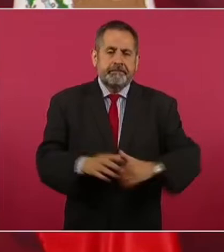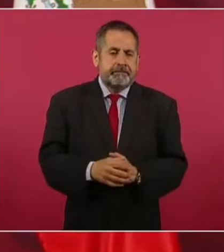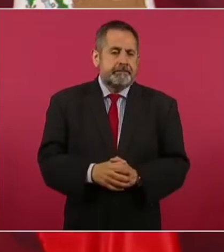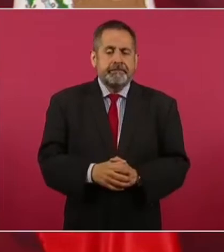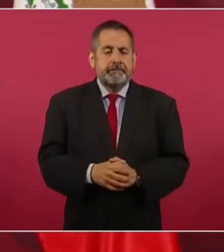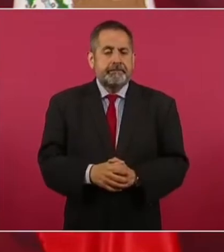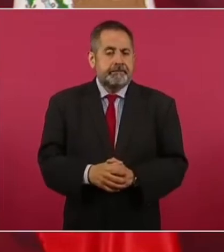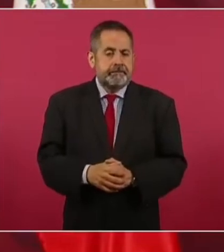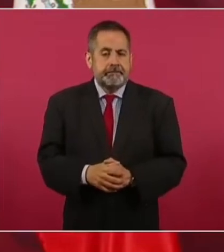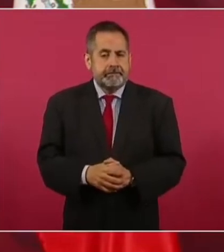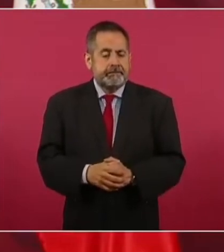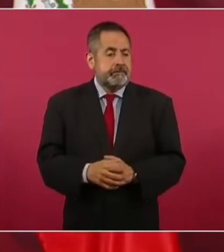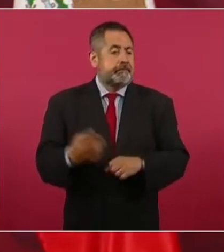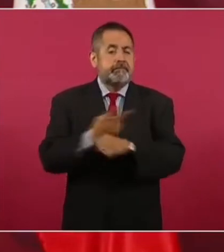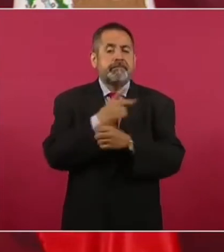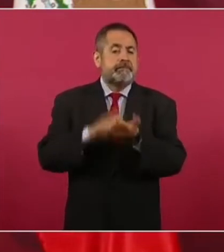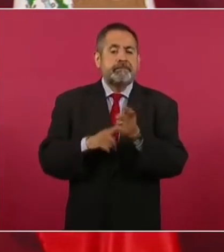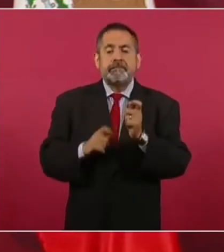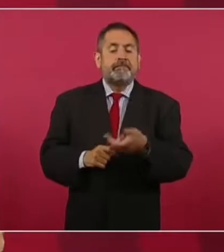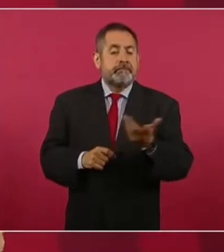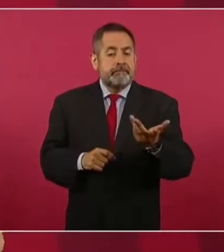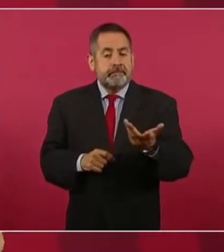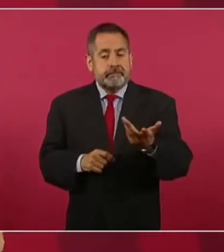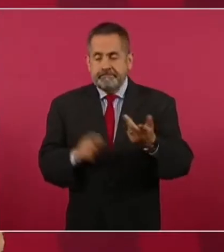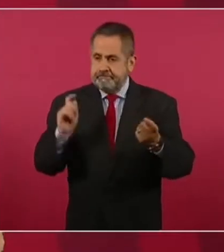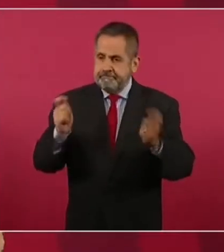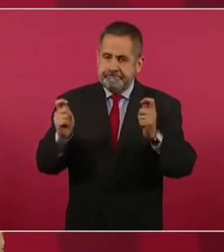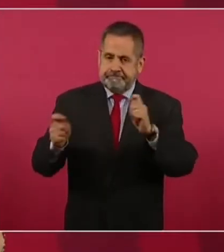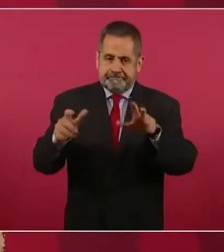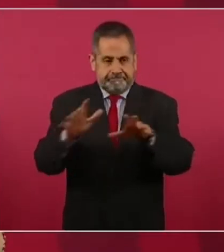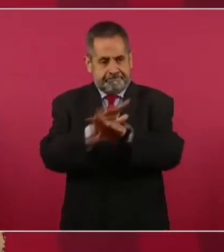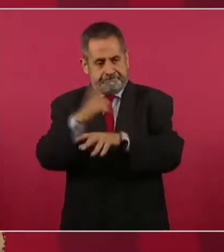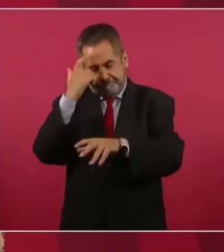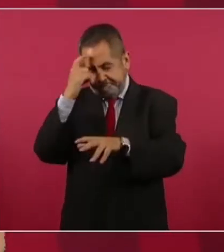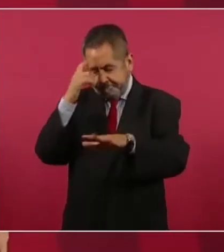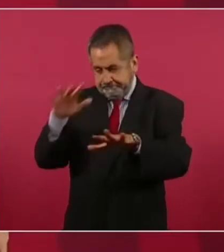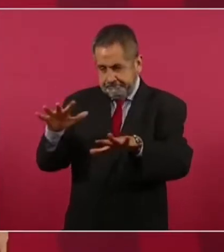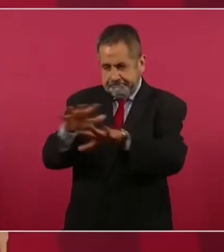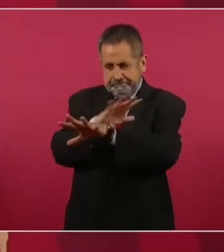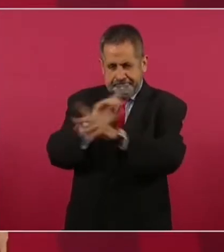Entonces, ¿qué significa todo esto? Pues transformación, cambio.